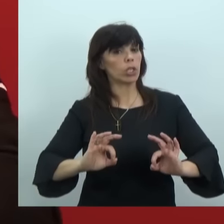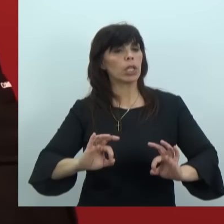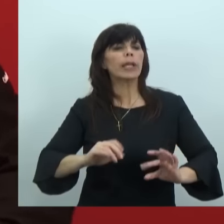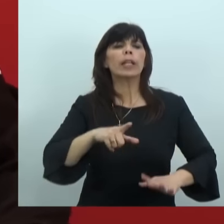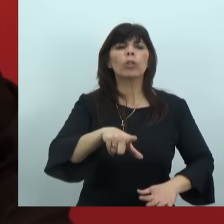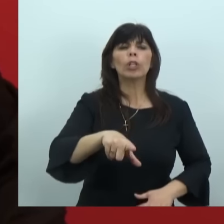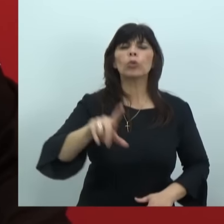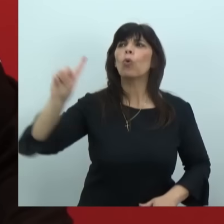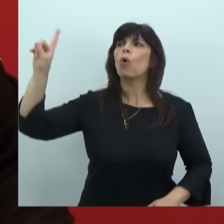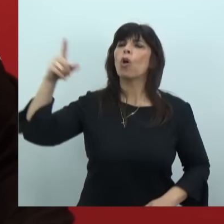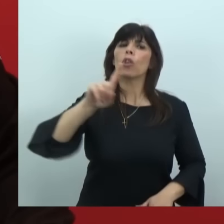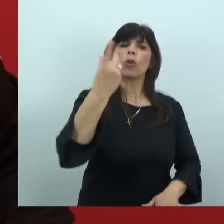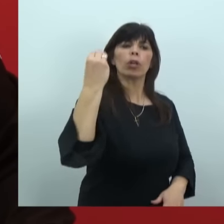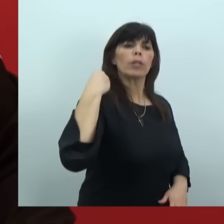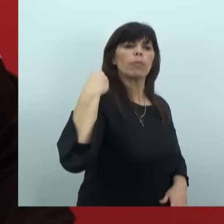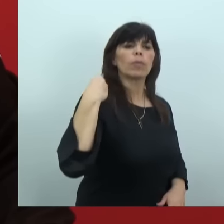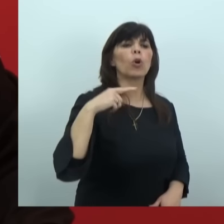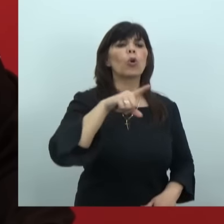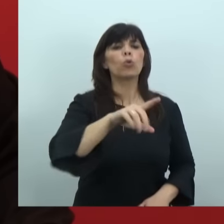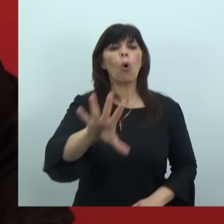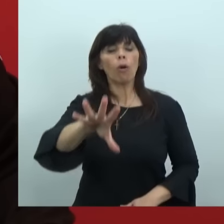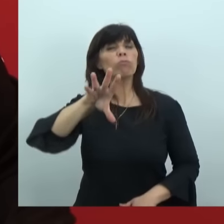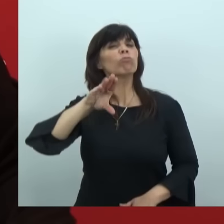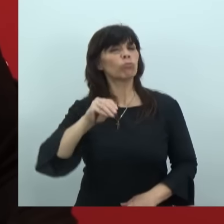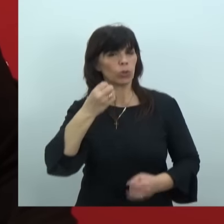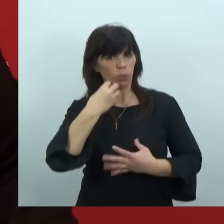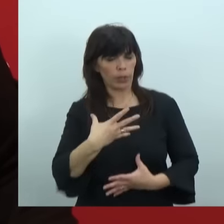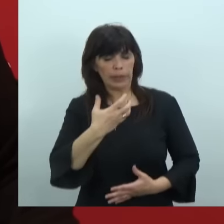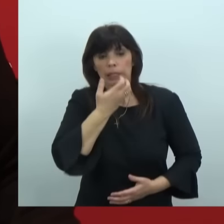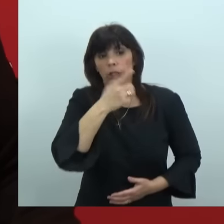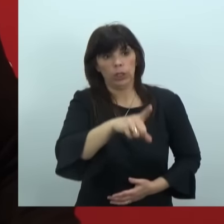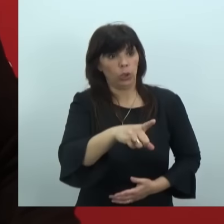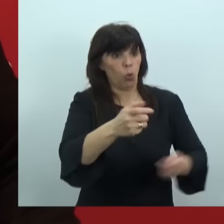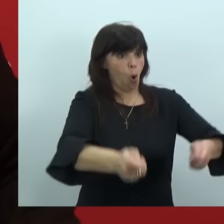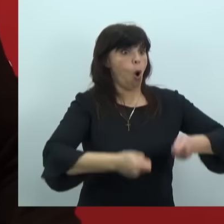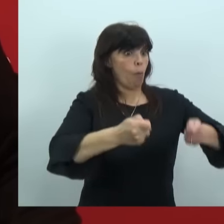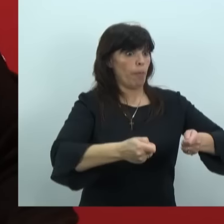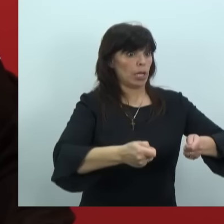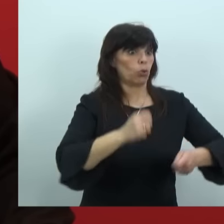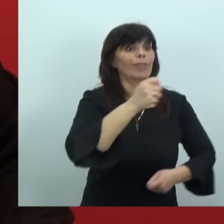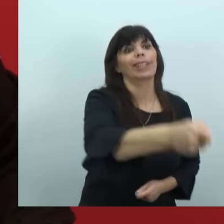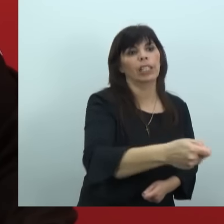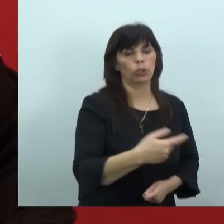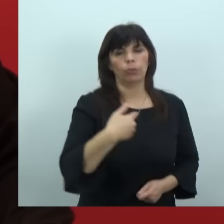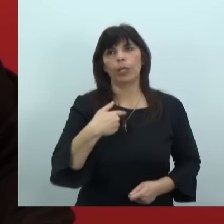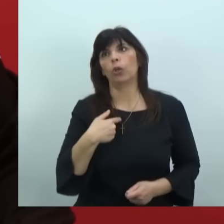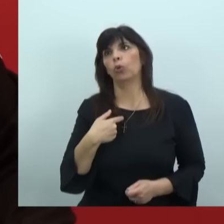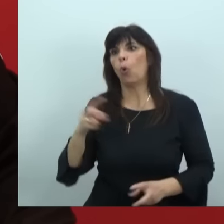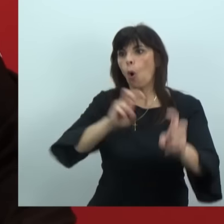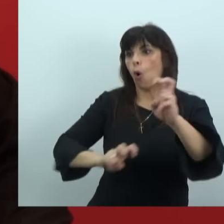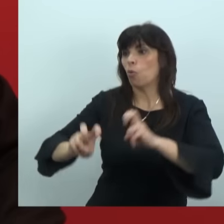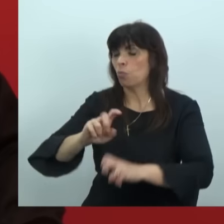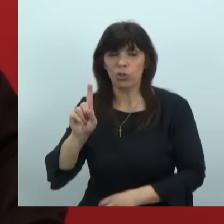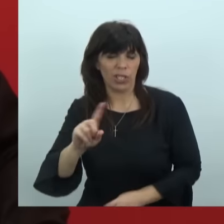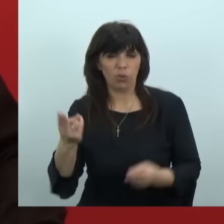Si tú tienes un llamado como pastor, pero no eres una persona de ayuno, de búsqueda, de humildad